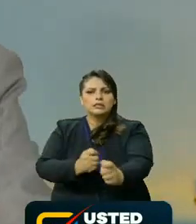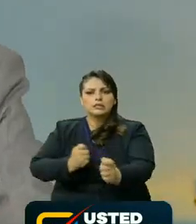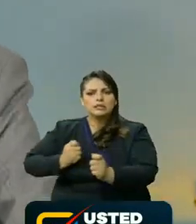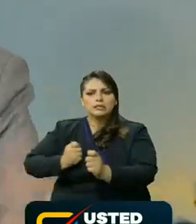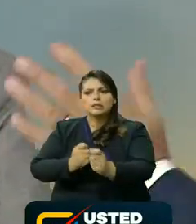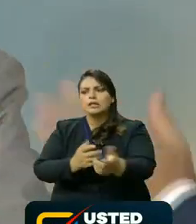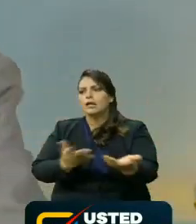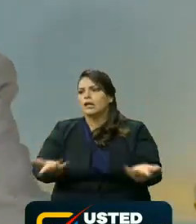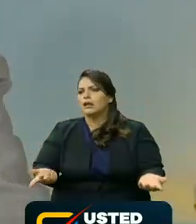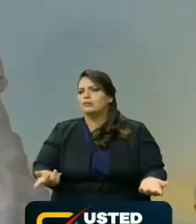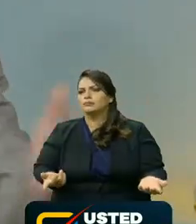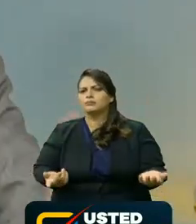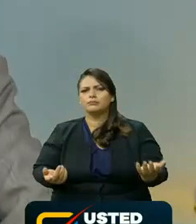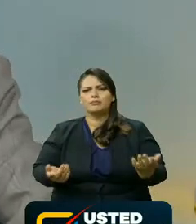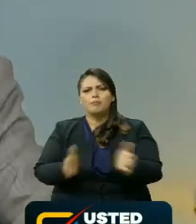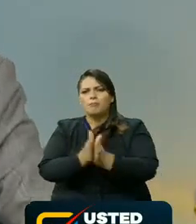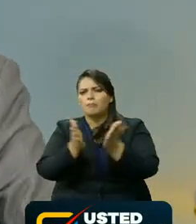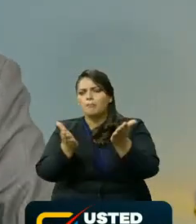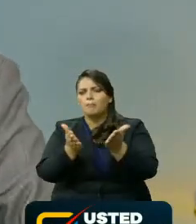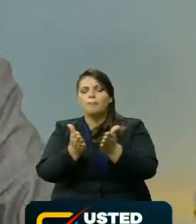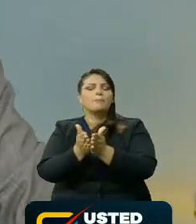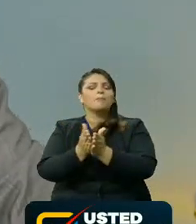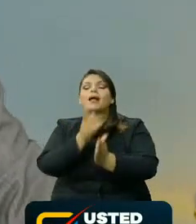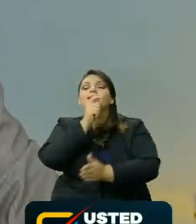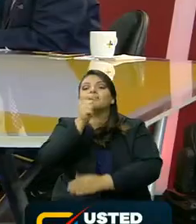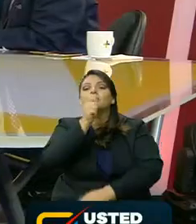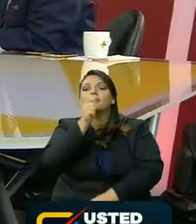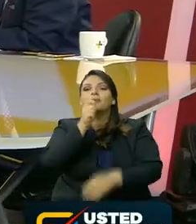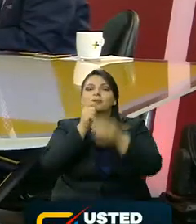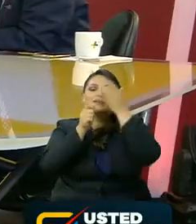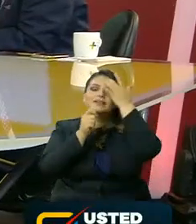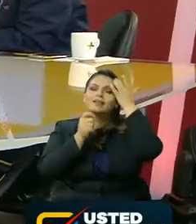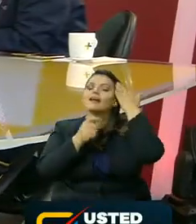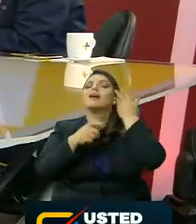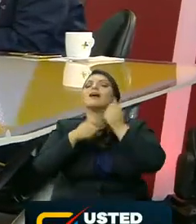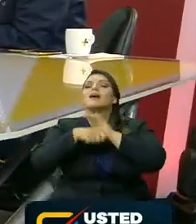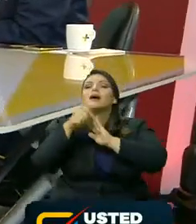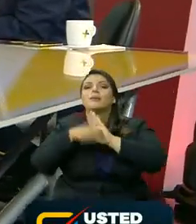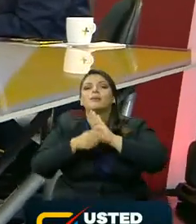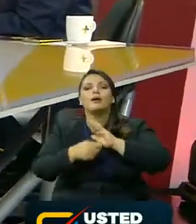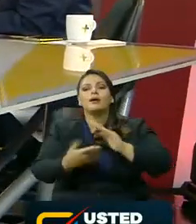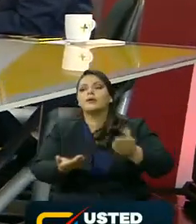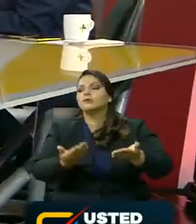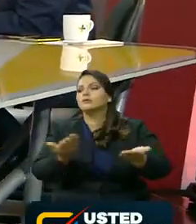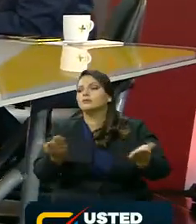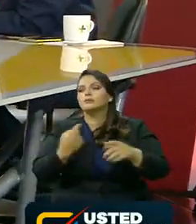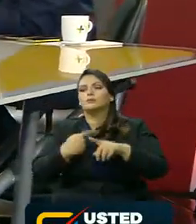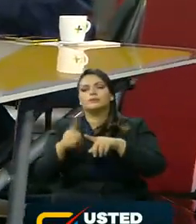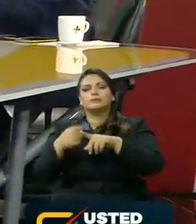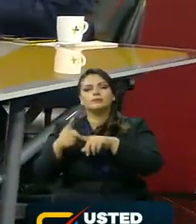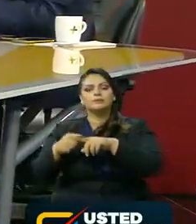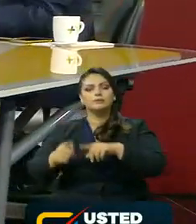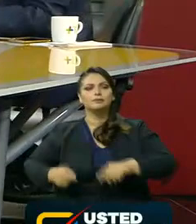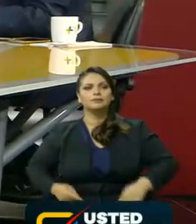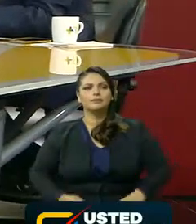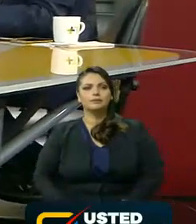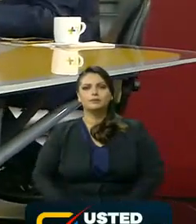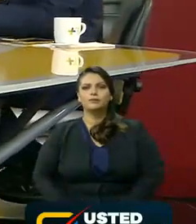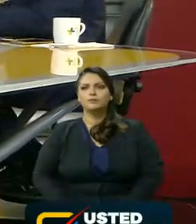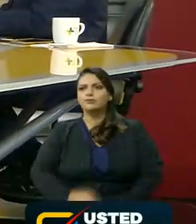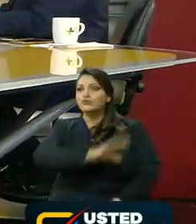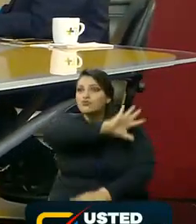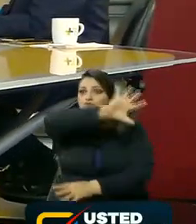ojalateros, periodistas, abogados, comunicadores sociales, todos son parte de la sociedad. Claro. Y esos tienen que decir. Son actores sociales, ¿no?